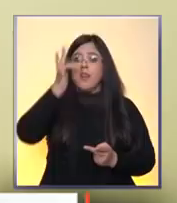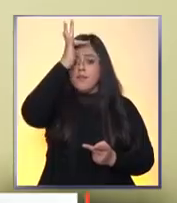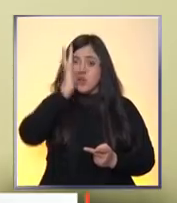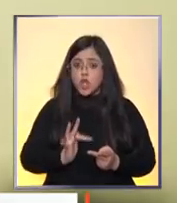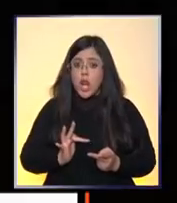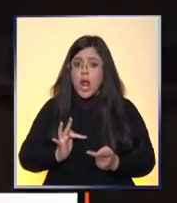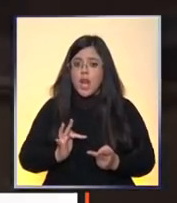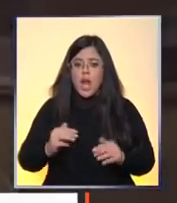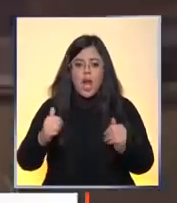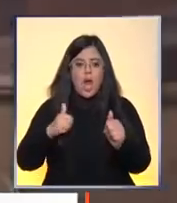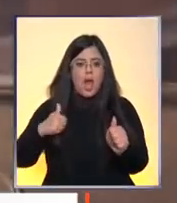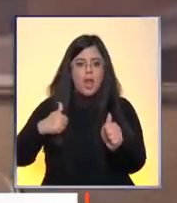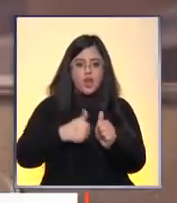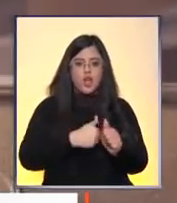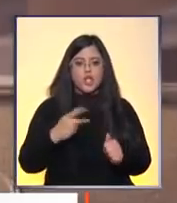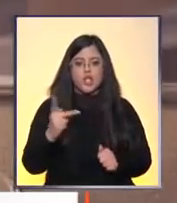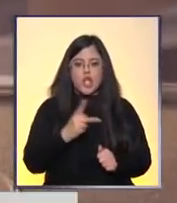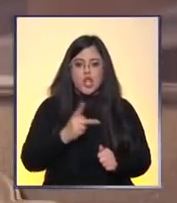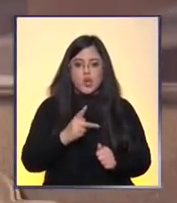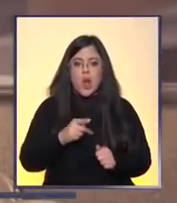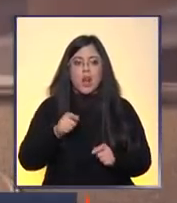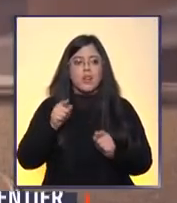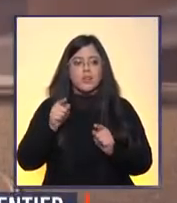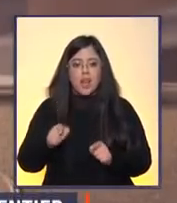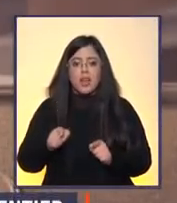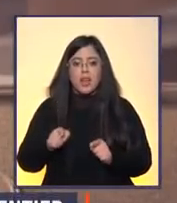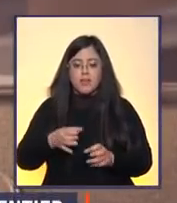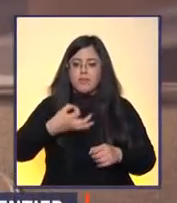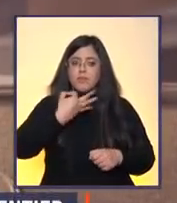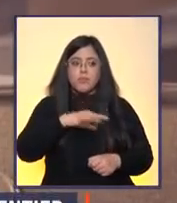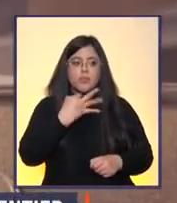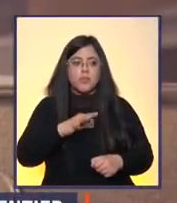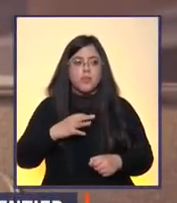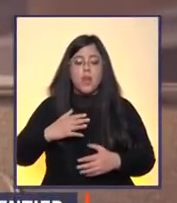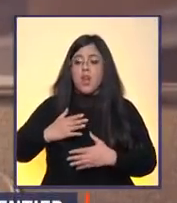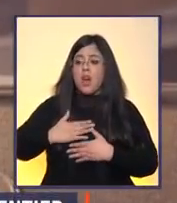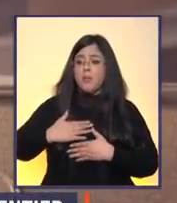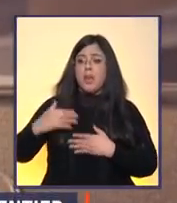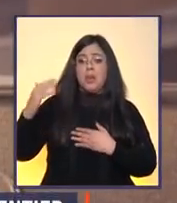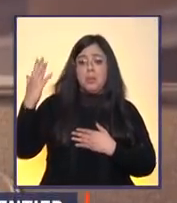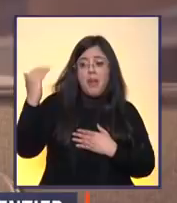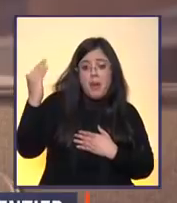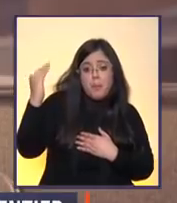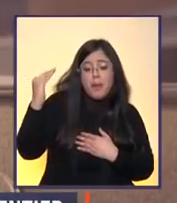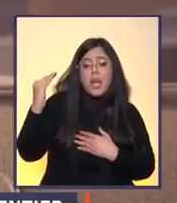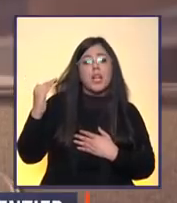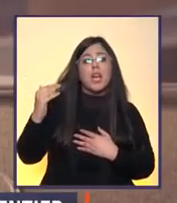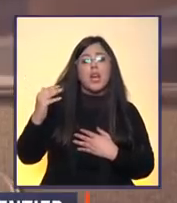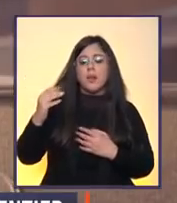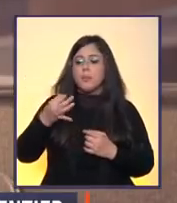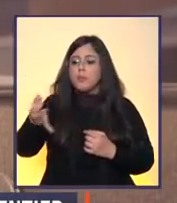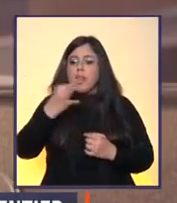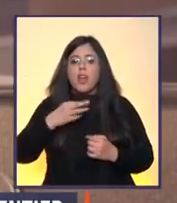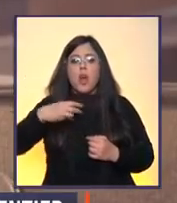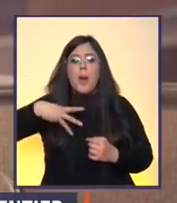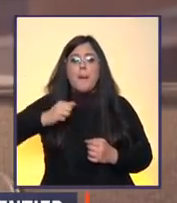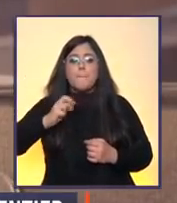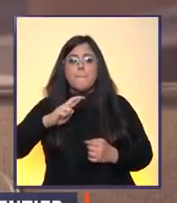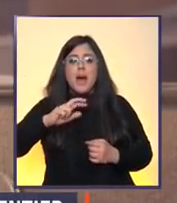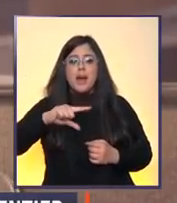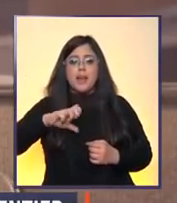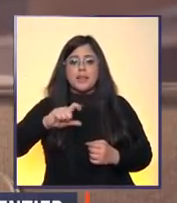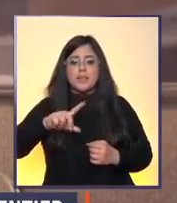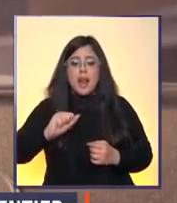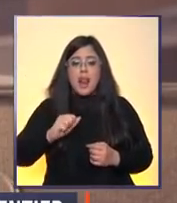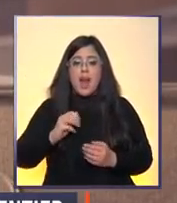contarlo. Él se va a despedir de mí. Me dice, Marcela, hasta mañana, se despide de mí. Y